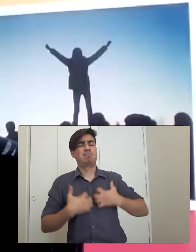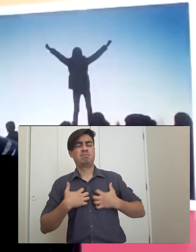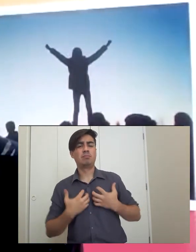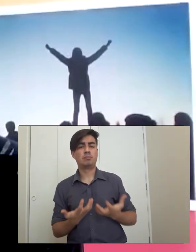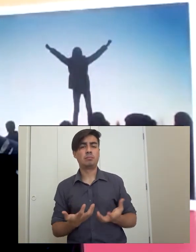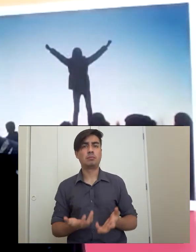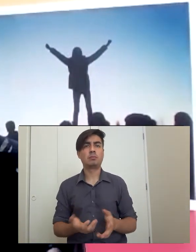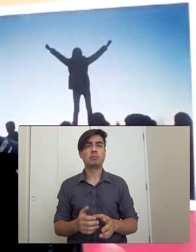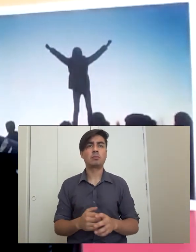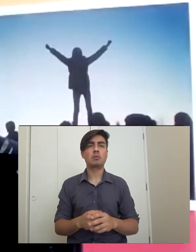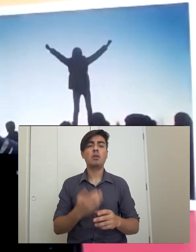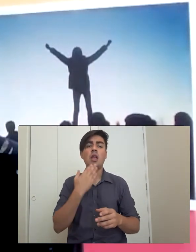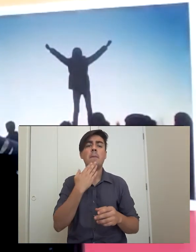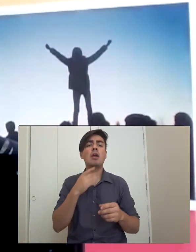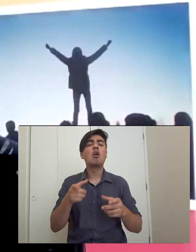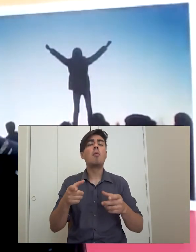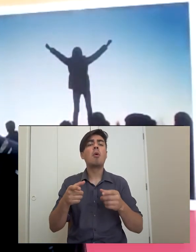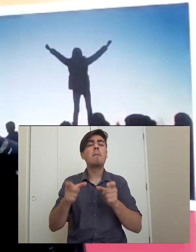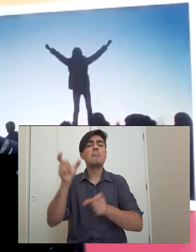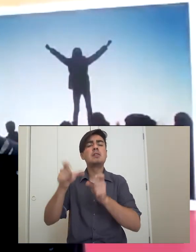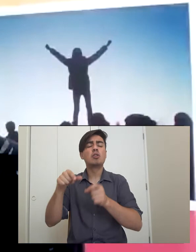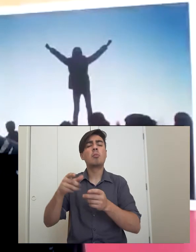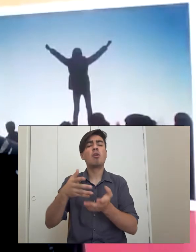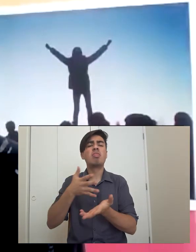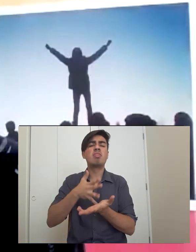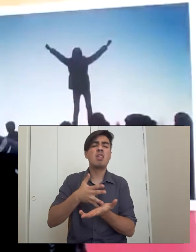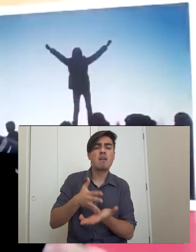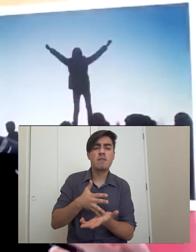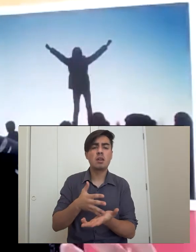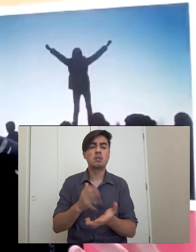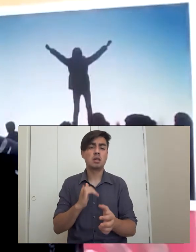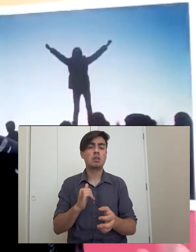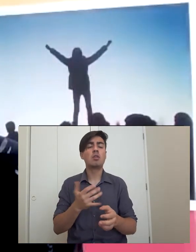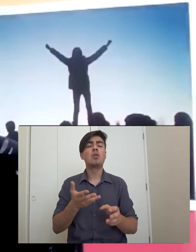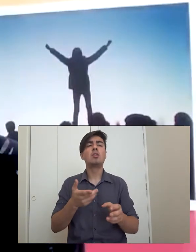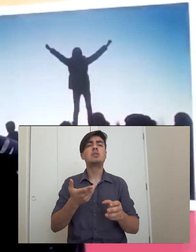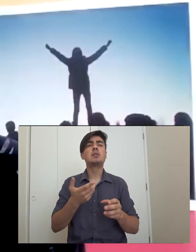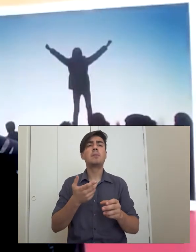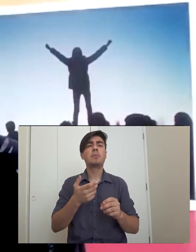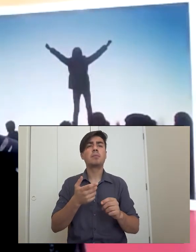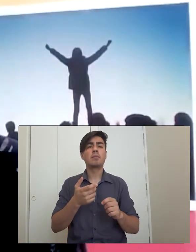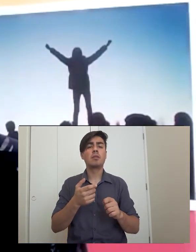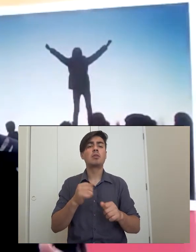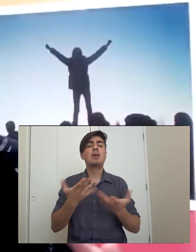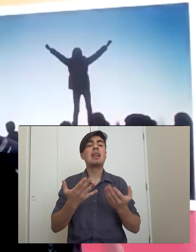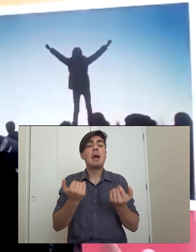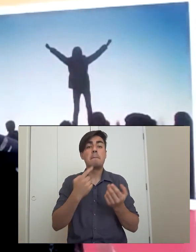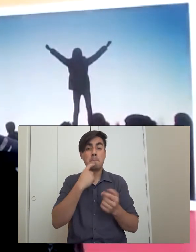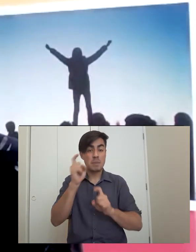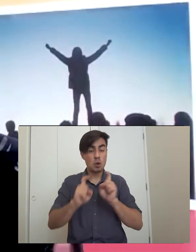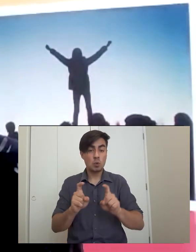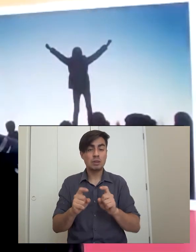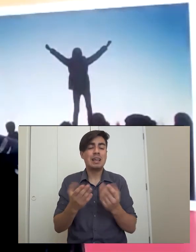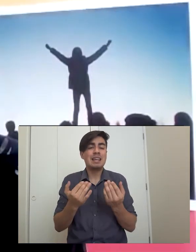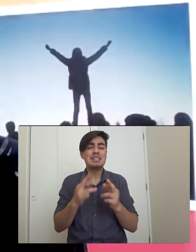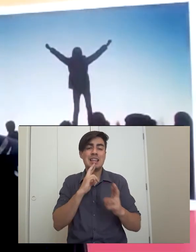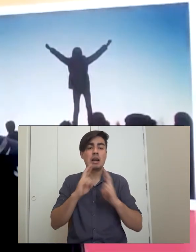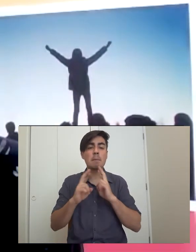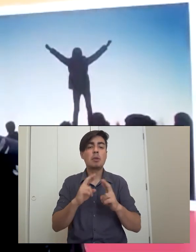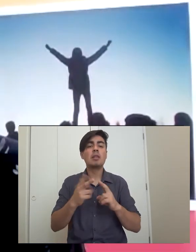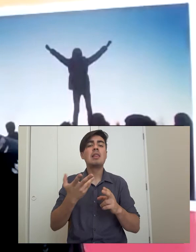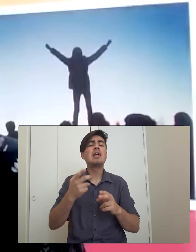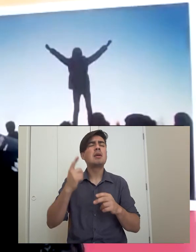más débil del grupo. Las preguntas necesitan ser preguntadas quizás de una manera